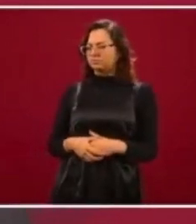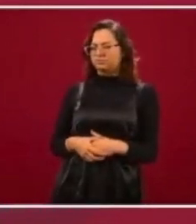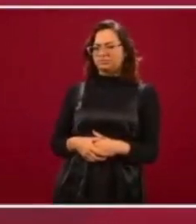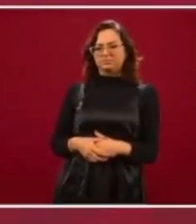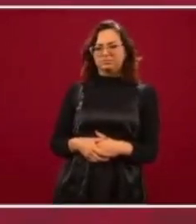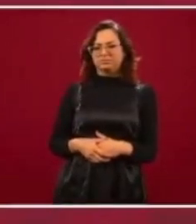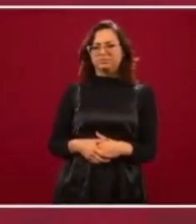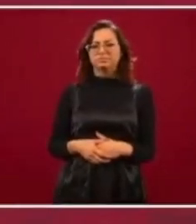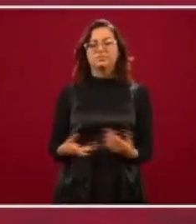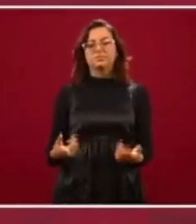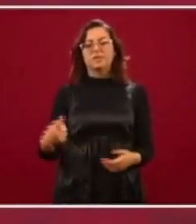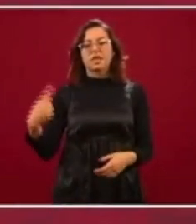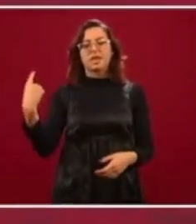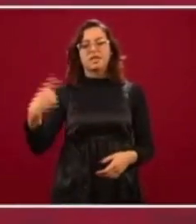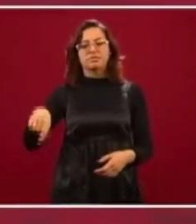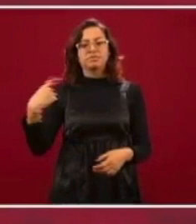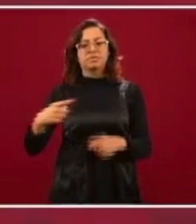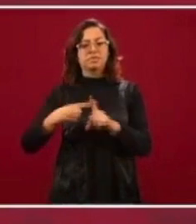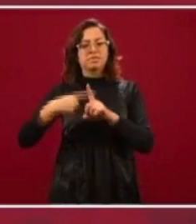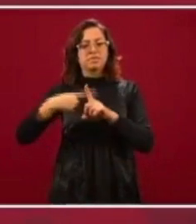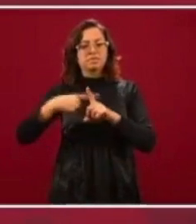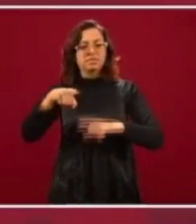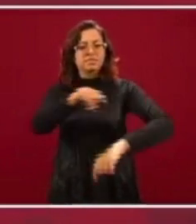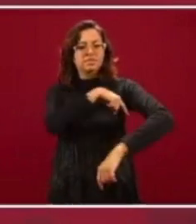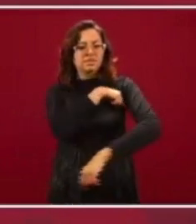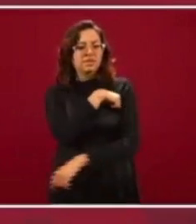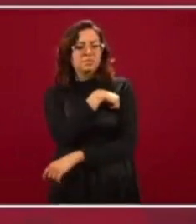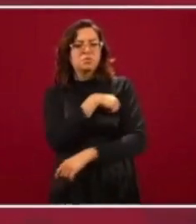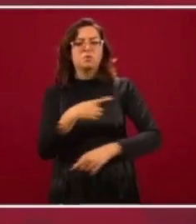desde termómetros hasta cubrebocas,